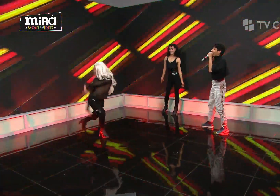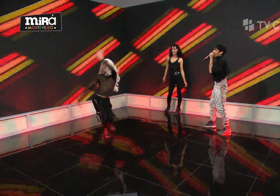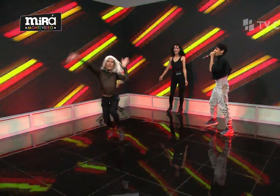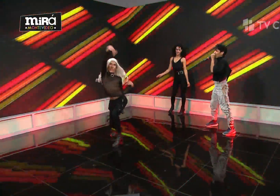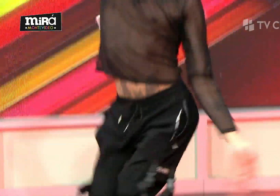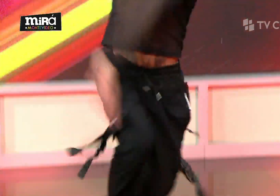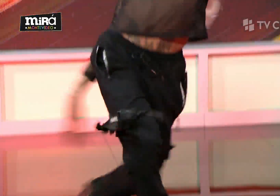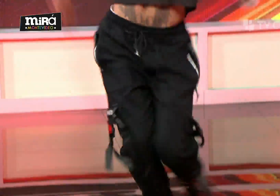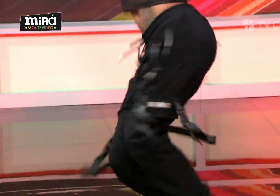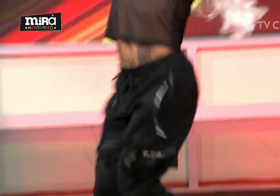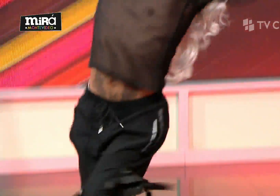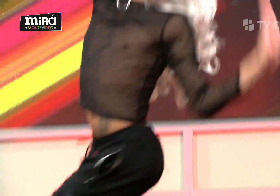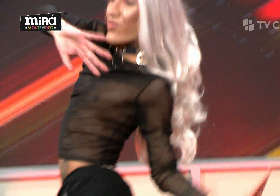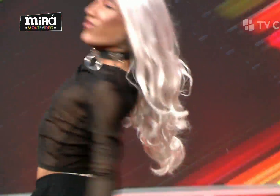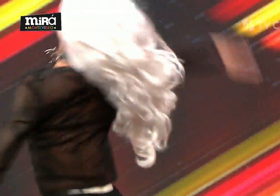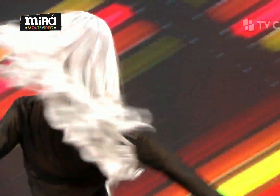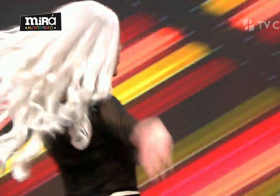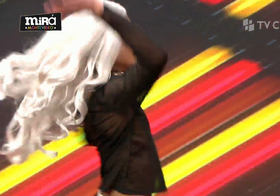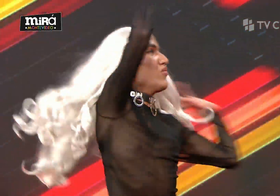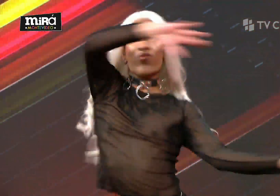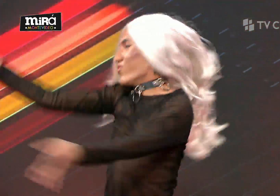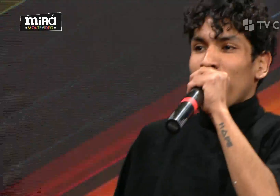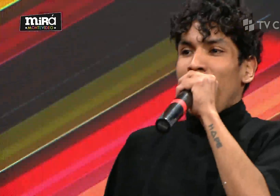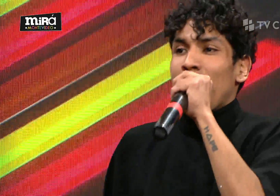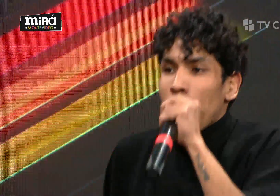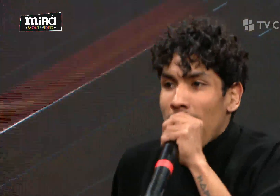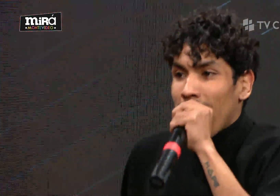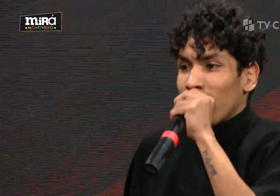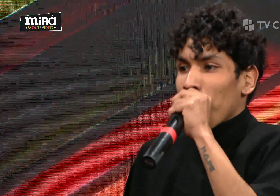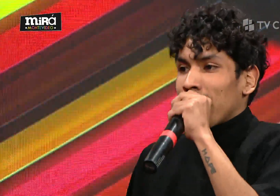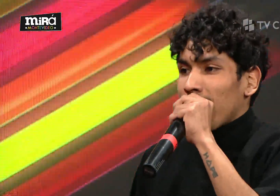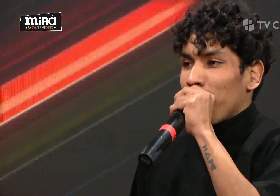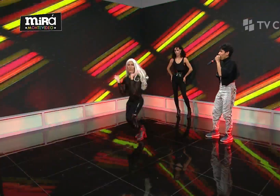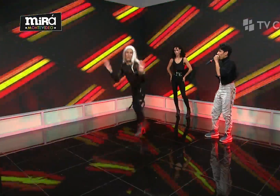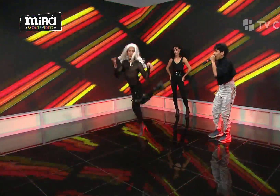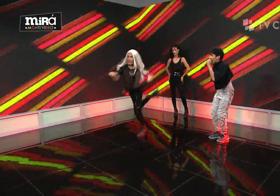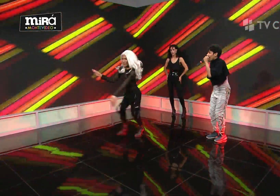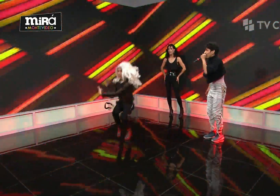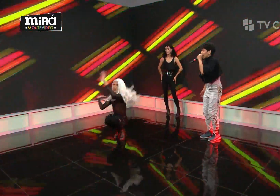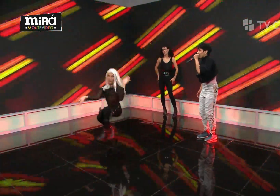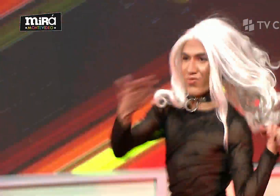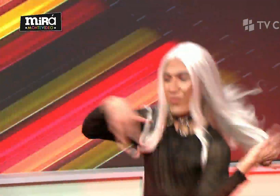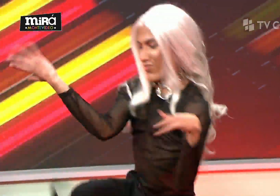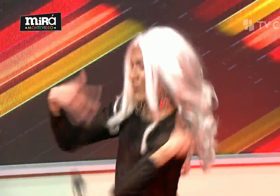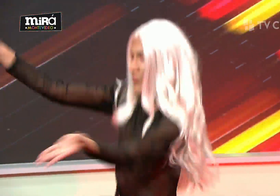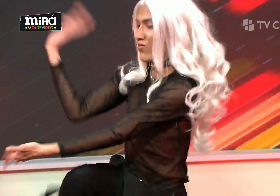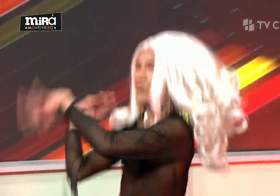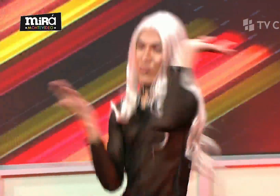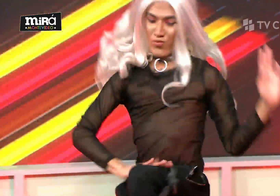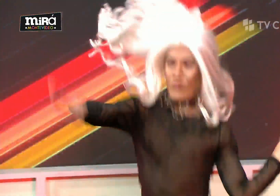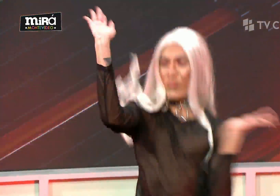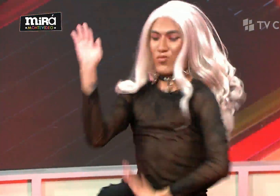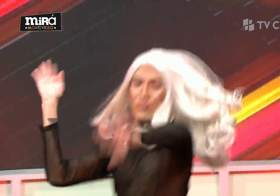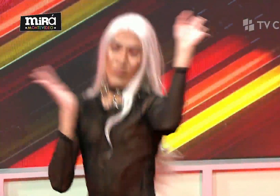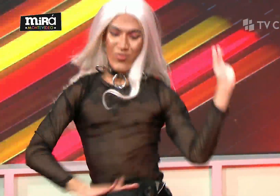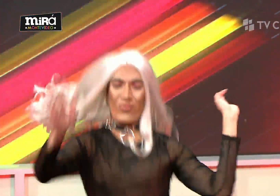historia, mostrándome ese bog. Muéstrame tu historia, bailándome ese bog. Kiri kiri ki ka ka ka ka,